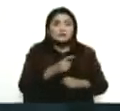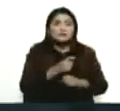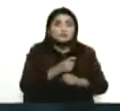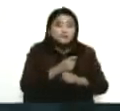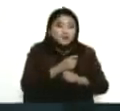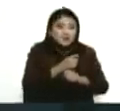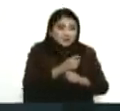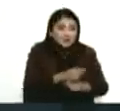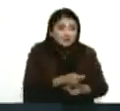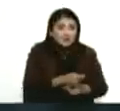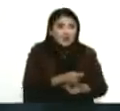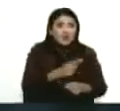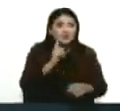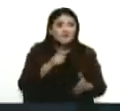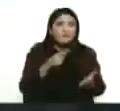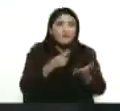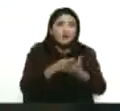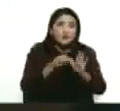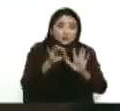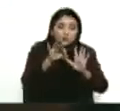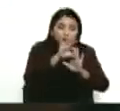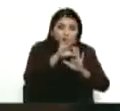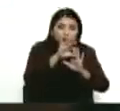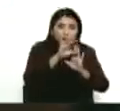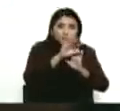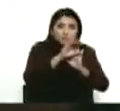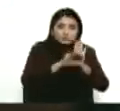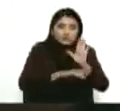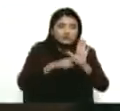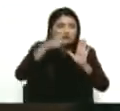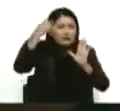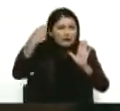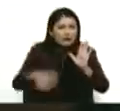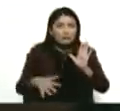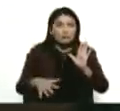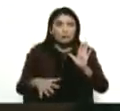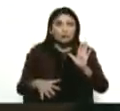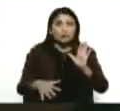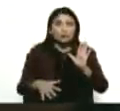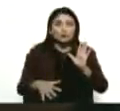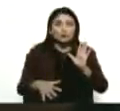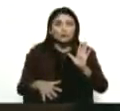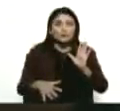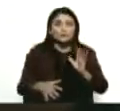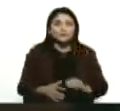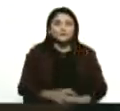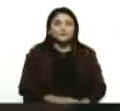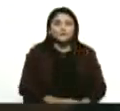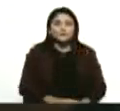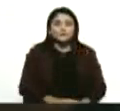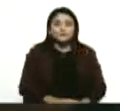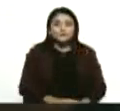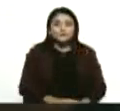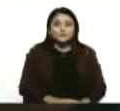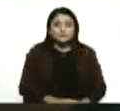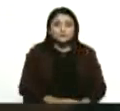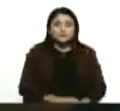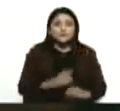un timbre fiscal municipal de un monto realmente exorbitante. Y así